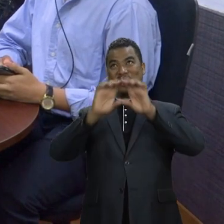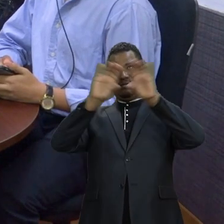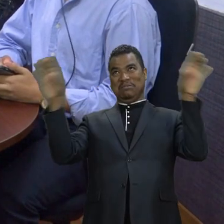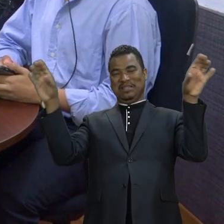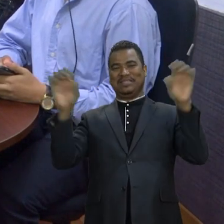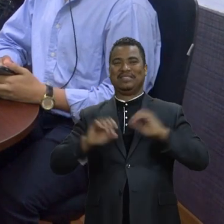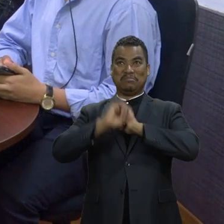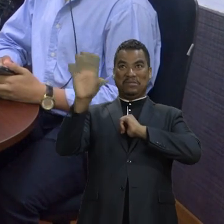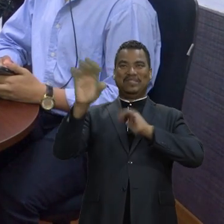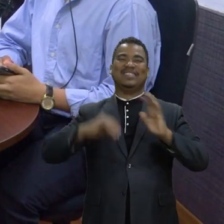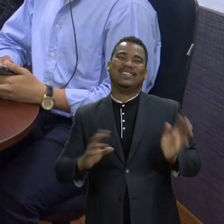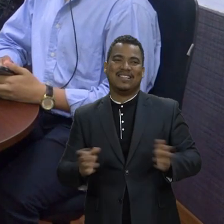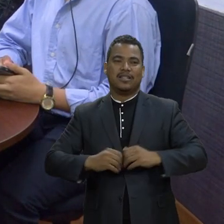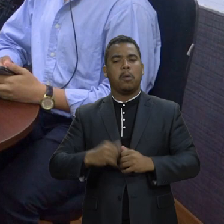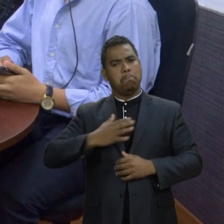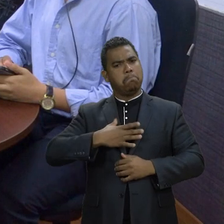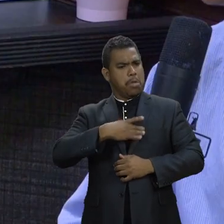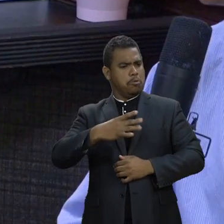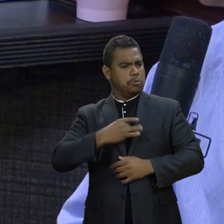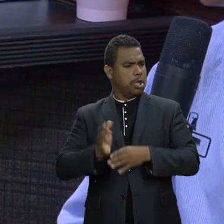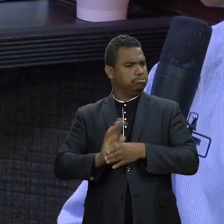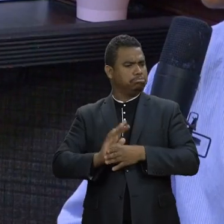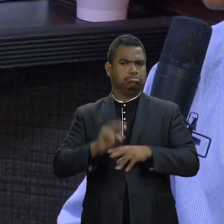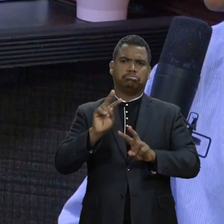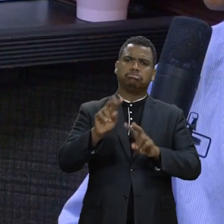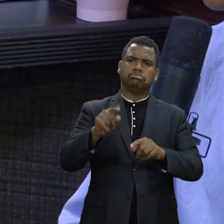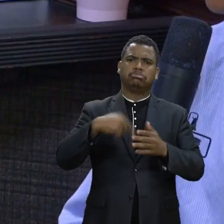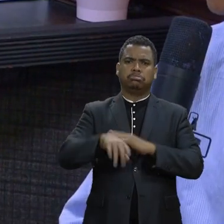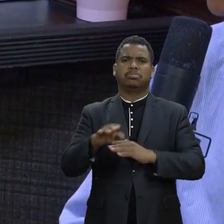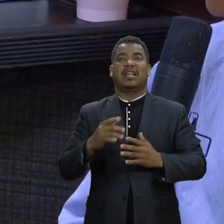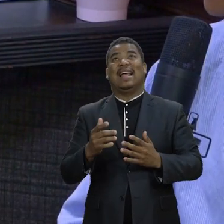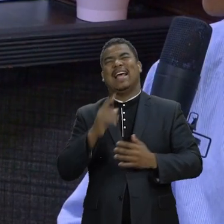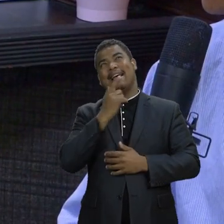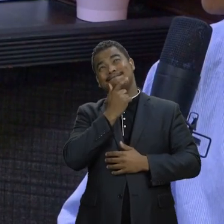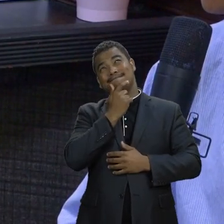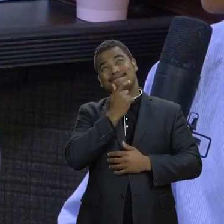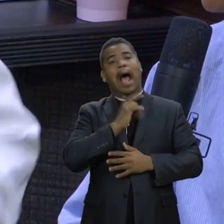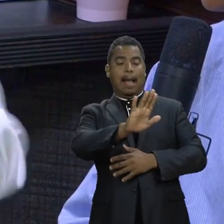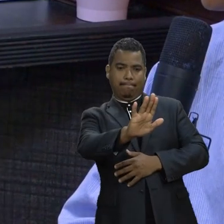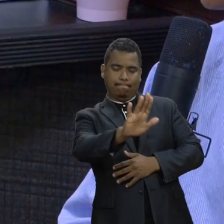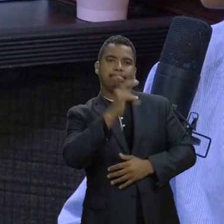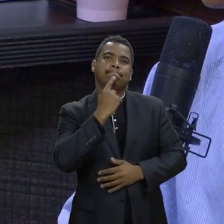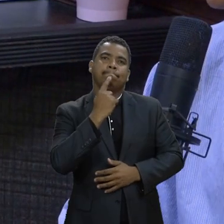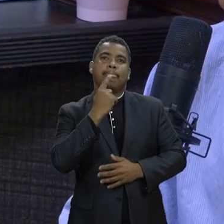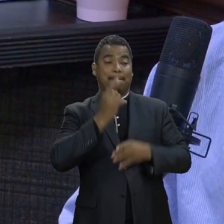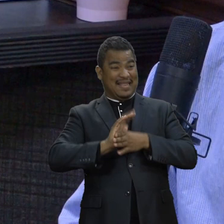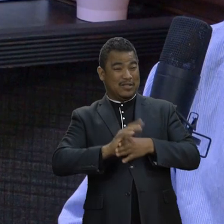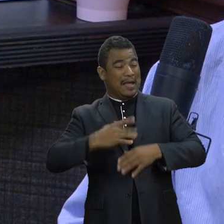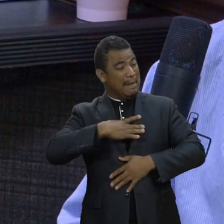Y aquí salimos al cine. Me gusta el cine, sí, me gusta el cine. ¿Le gusta? ¿Cuál es su película favorita? Ah, no, mira, hay una